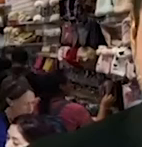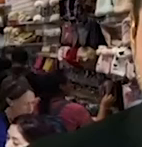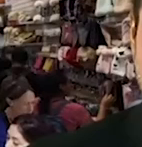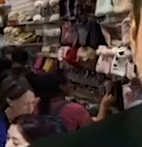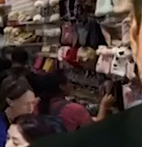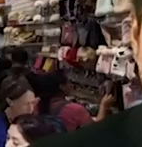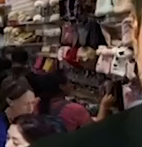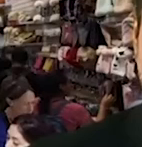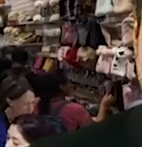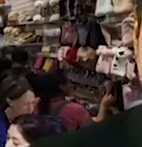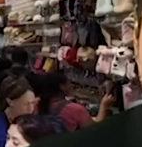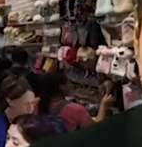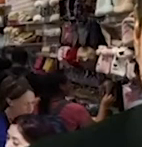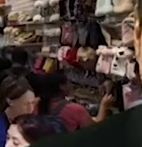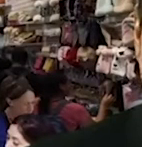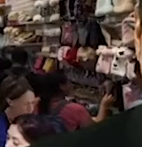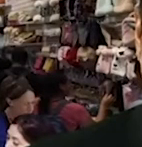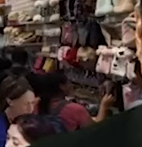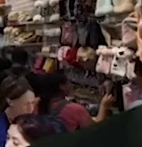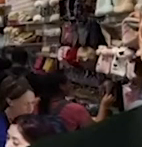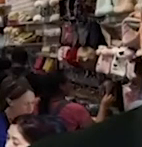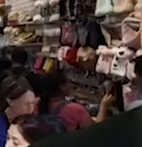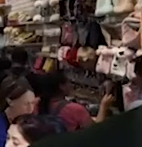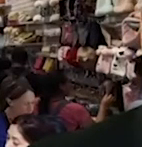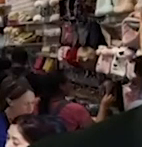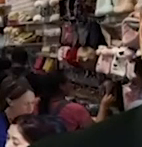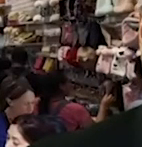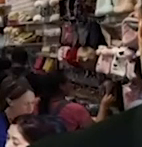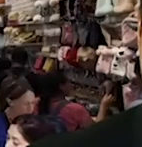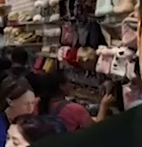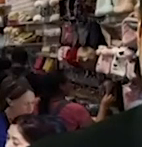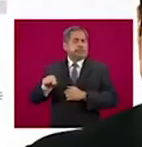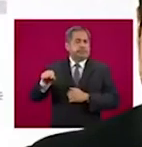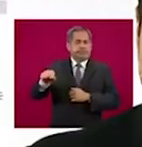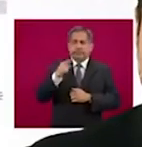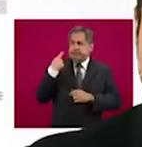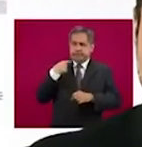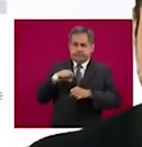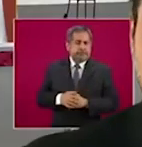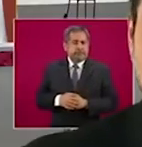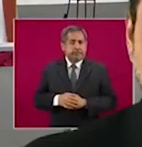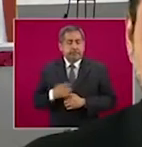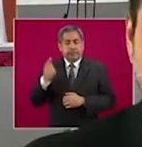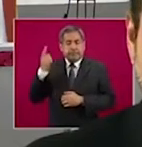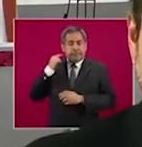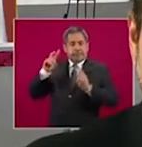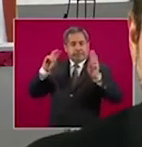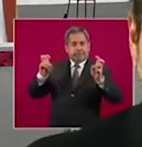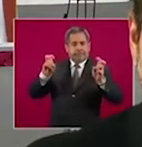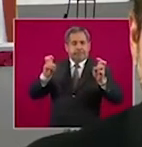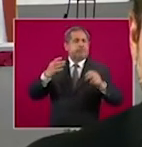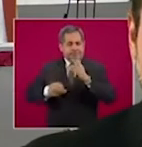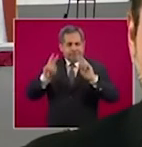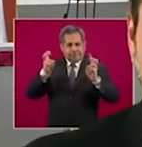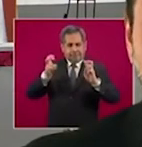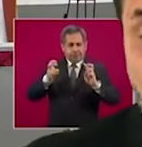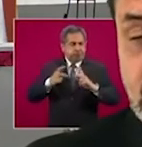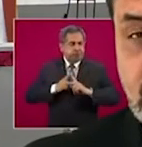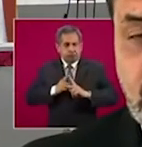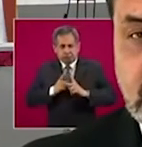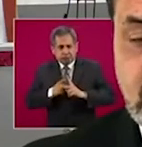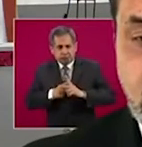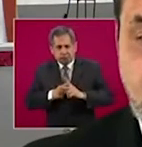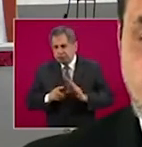asociaciones mexicanas de gimnasios y clubes deportivos, distribuidores de automotores, parques acuáticos, balnearios, instituciones de seguros, y